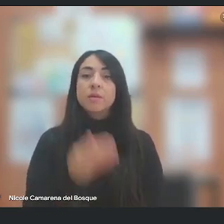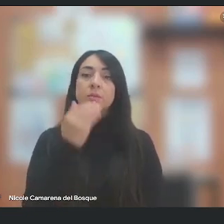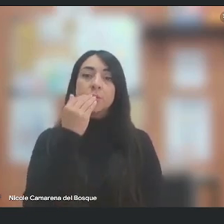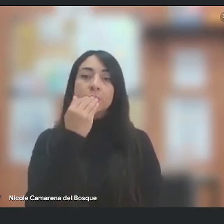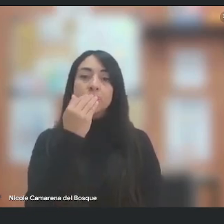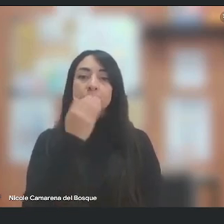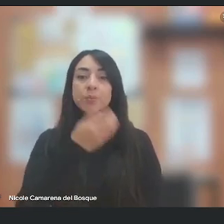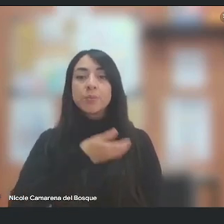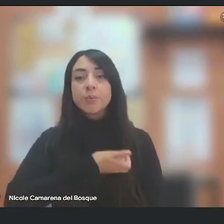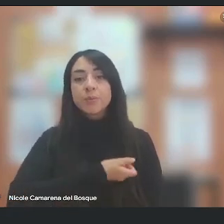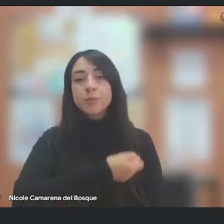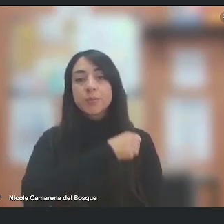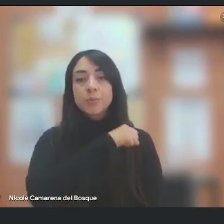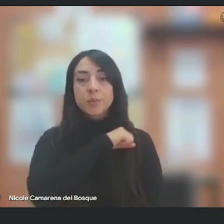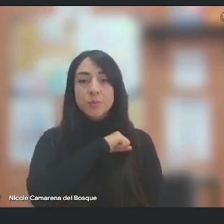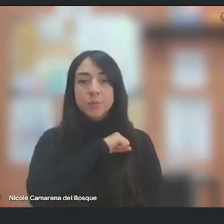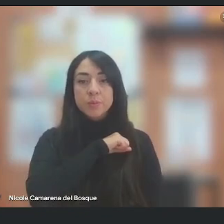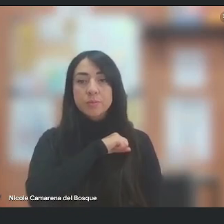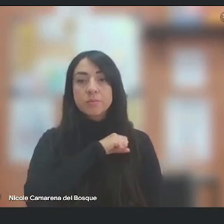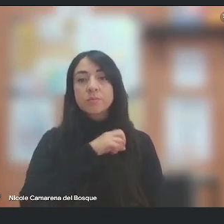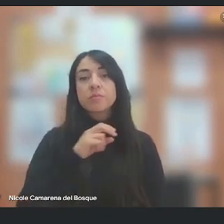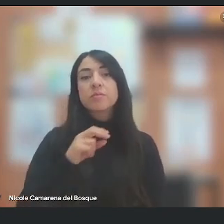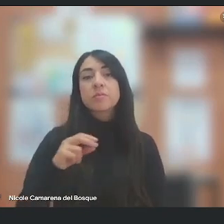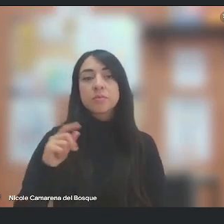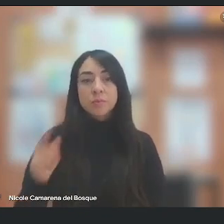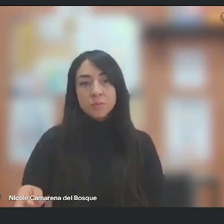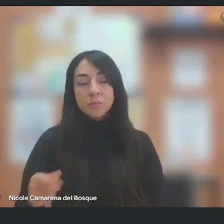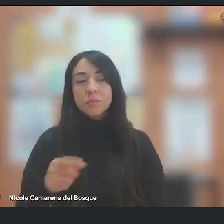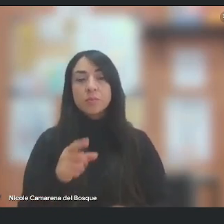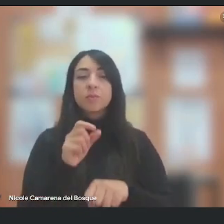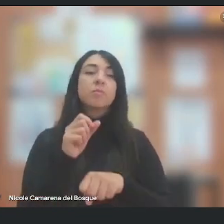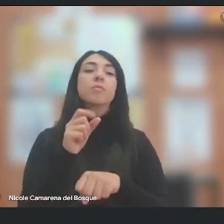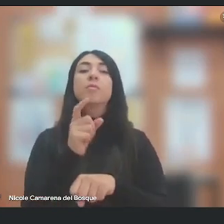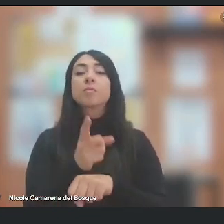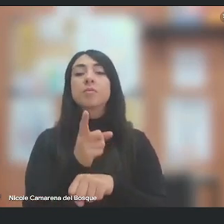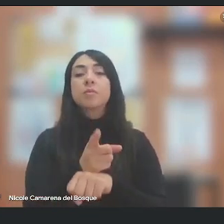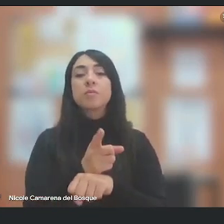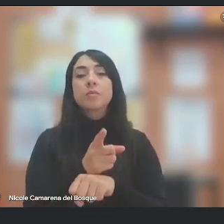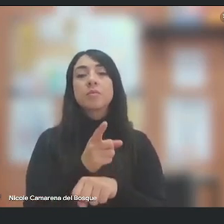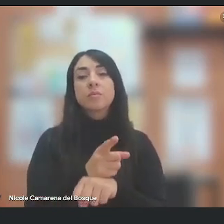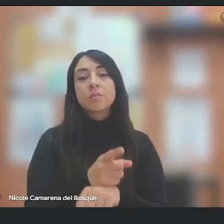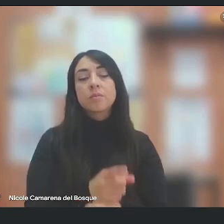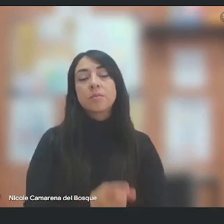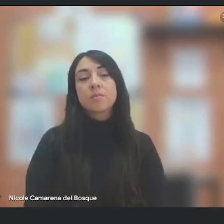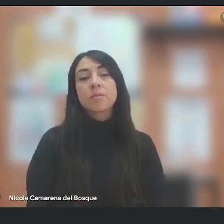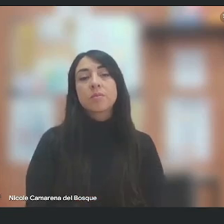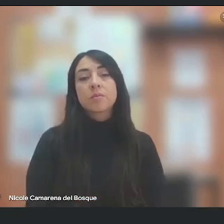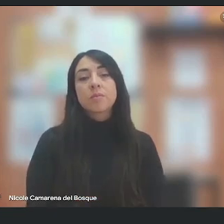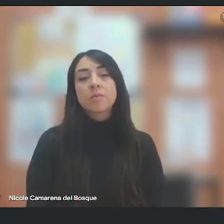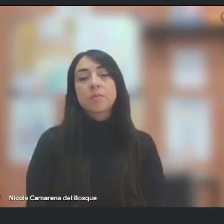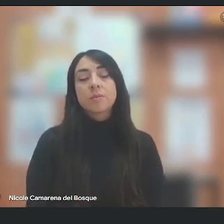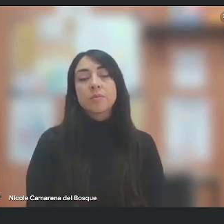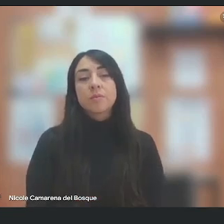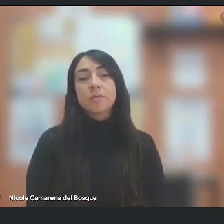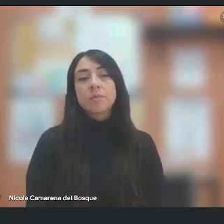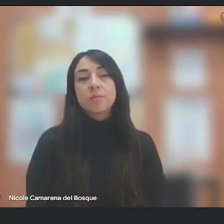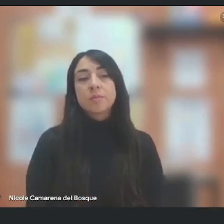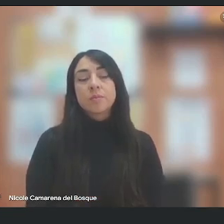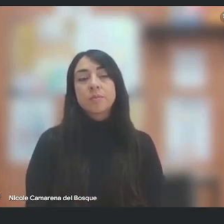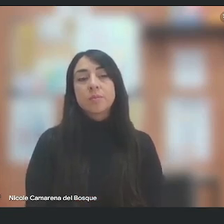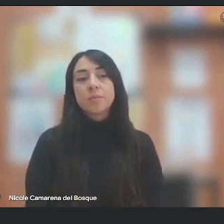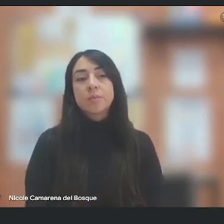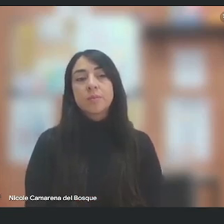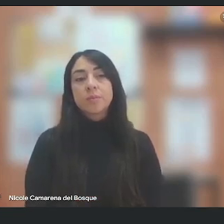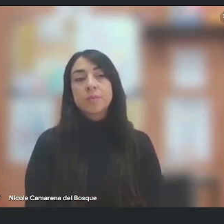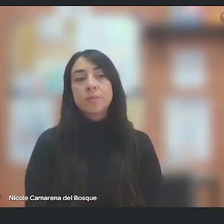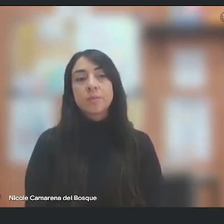porque también está comprobado que una mejor alimentación durante estos días ayuda a prevenir inflamaciones intestinales,